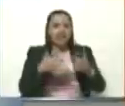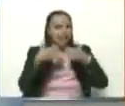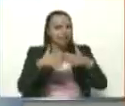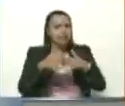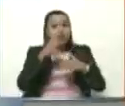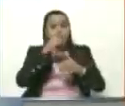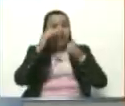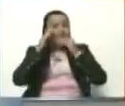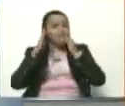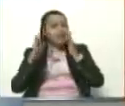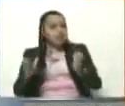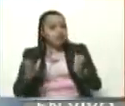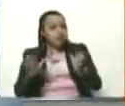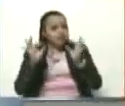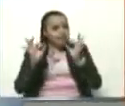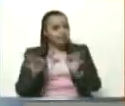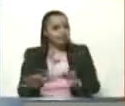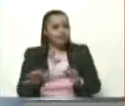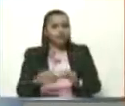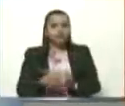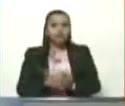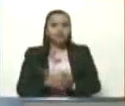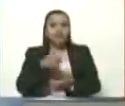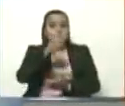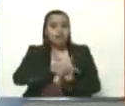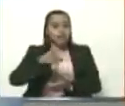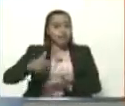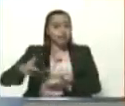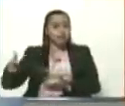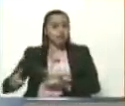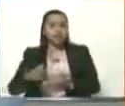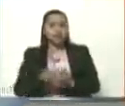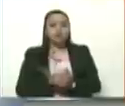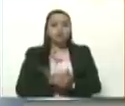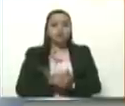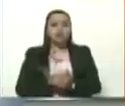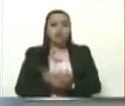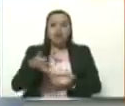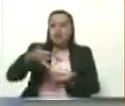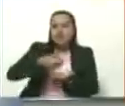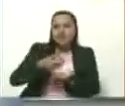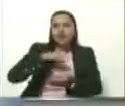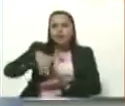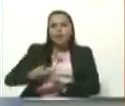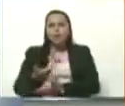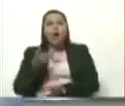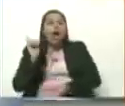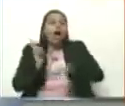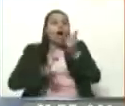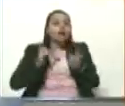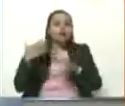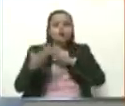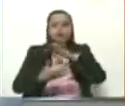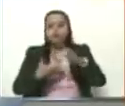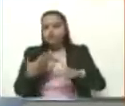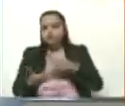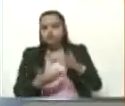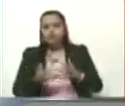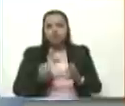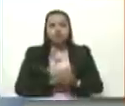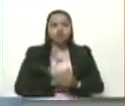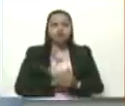en estos términos a las personas vulnerables que pudieran tener cualquier